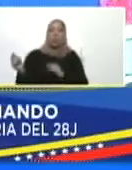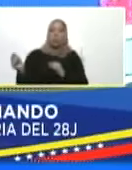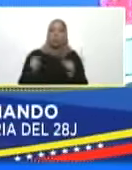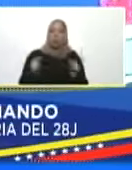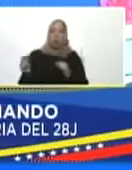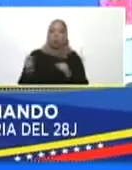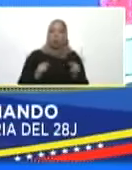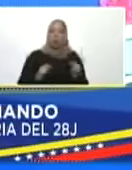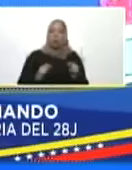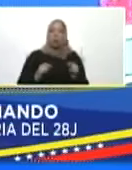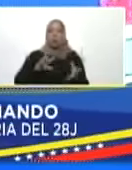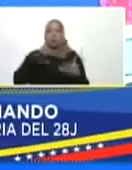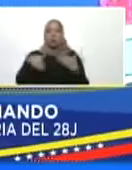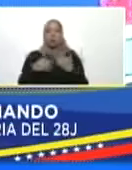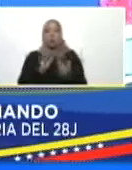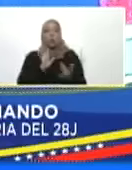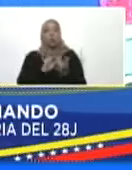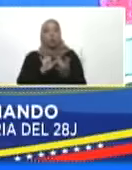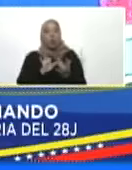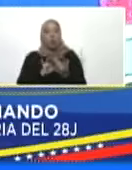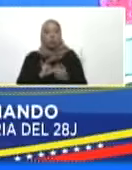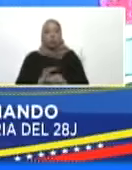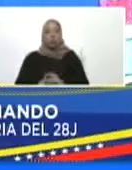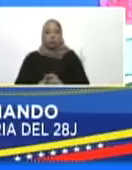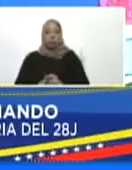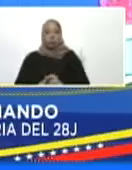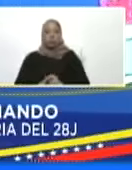transversal, diálogo directo.